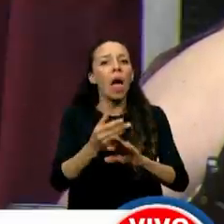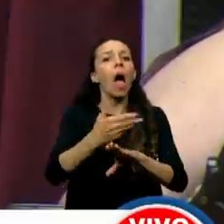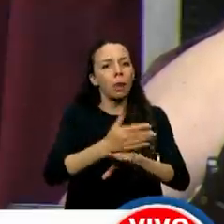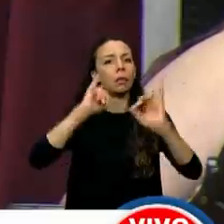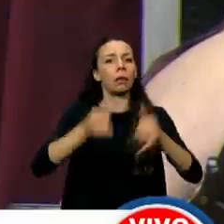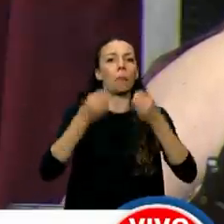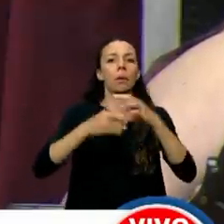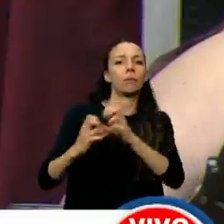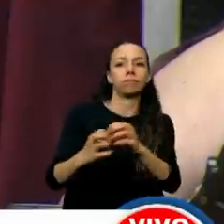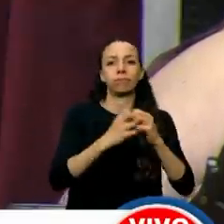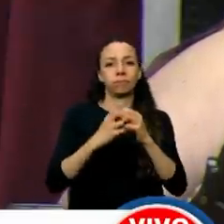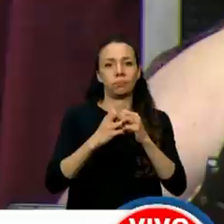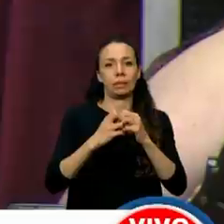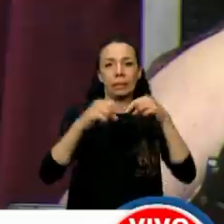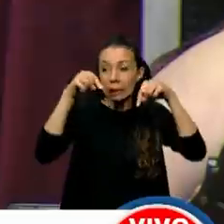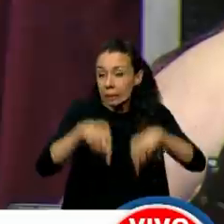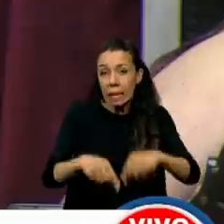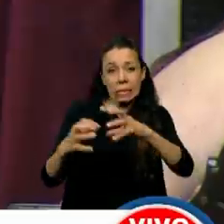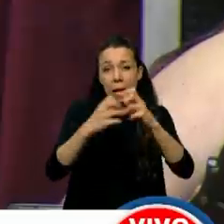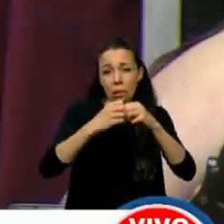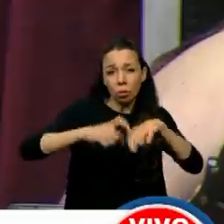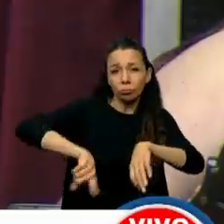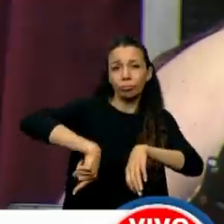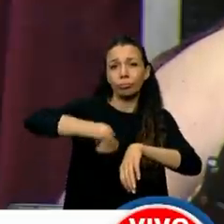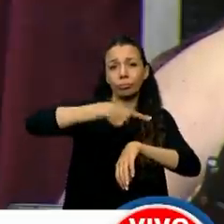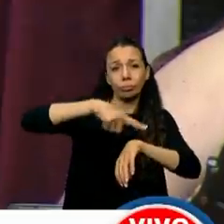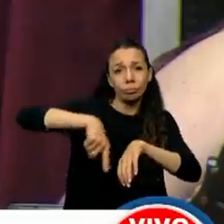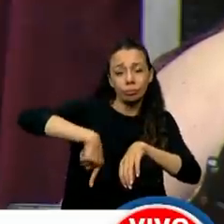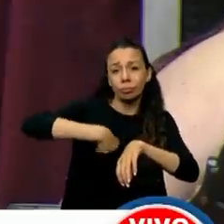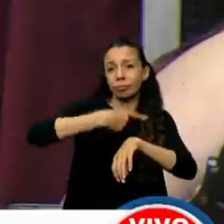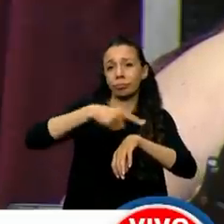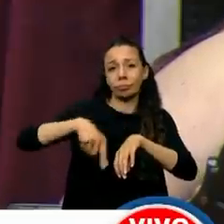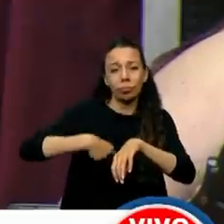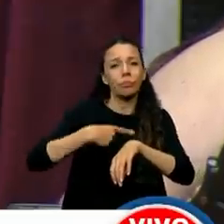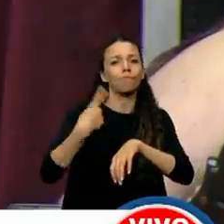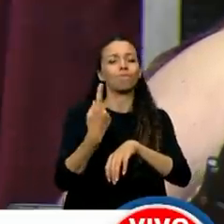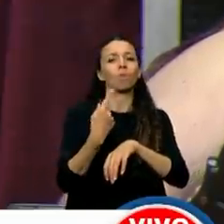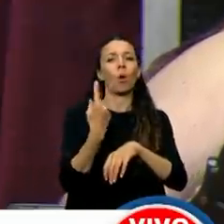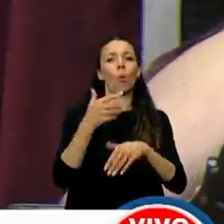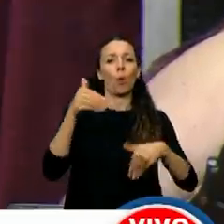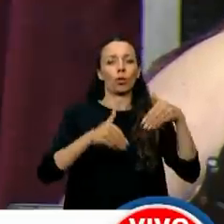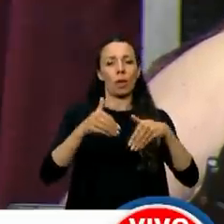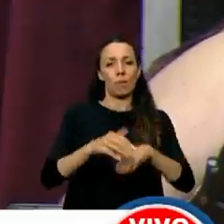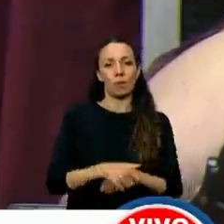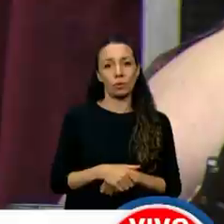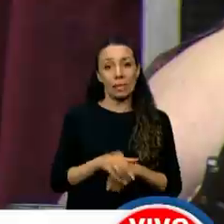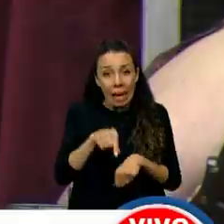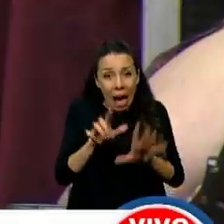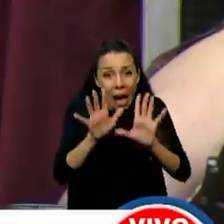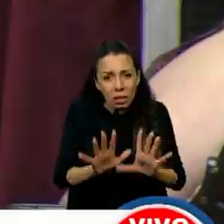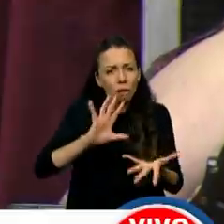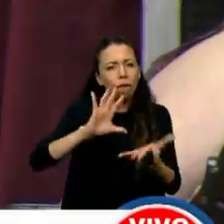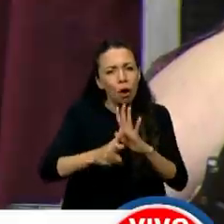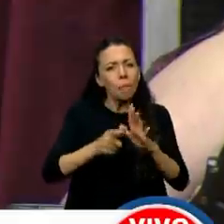y esta sesión maratónica en la que se va a votar esta no es forma de tratar al